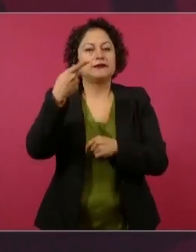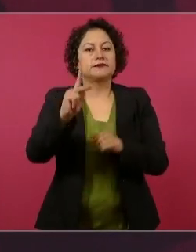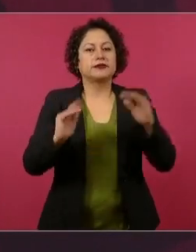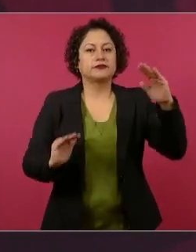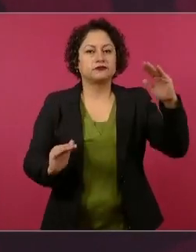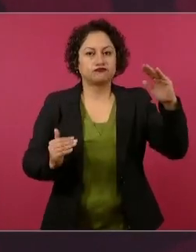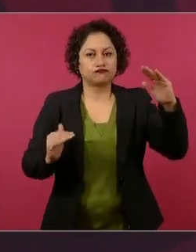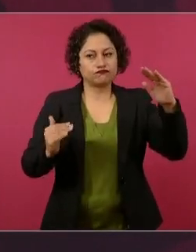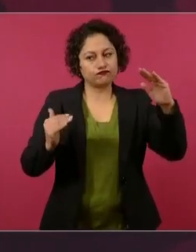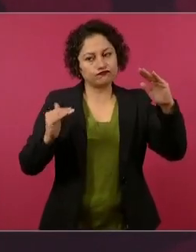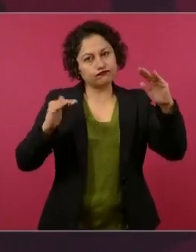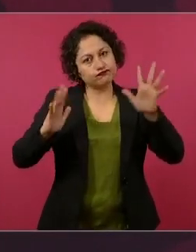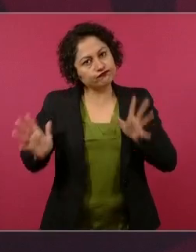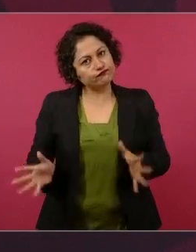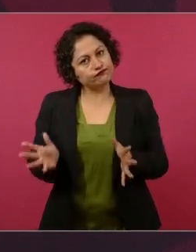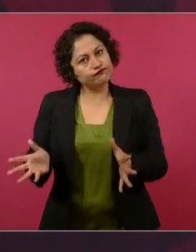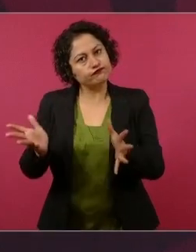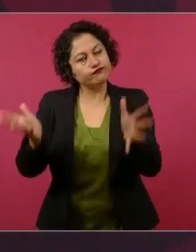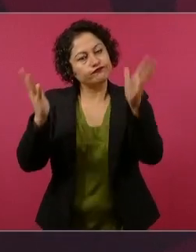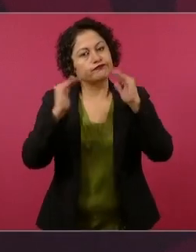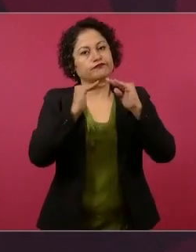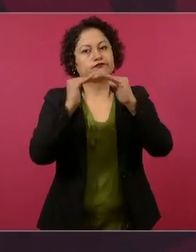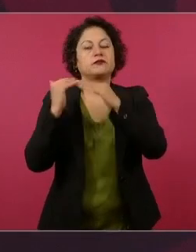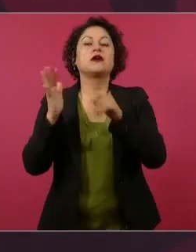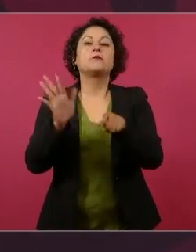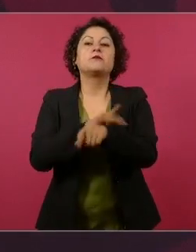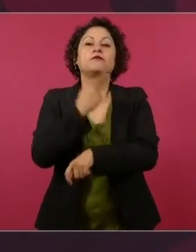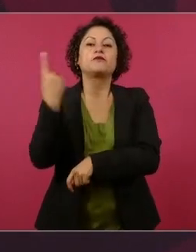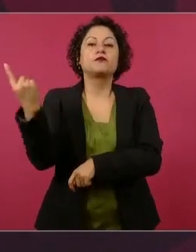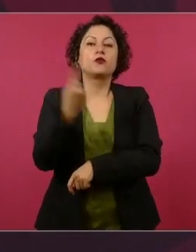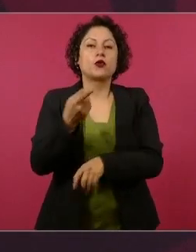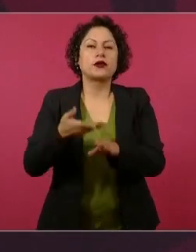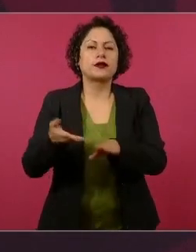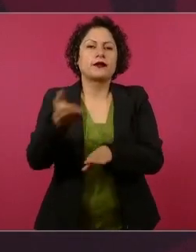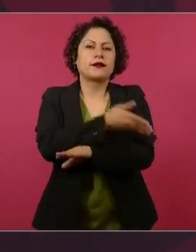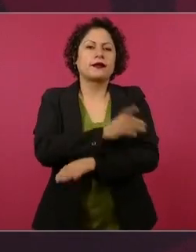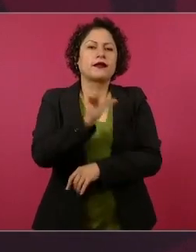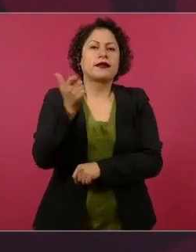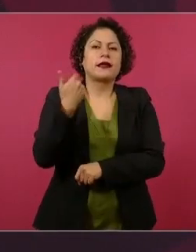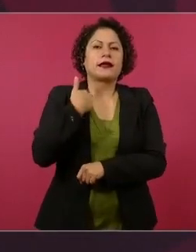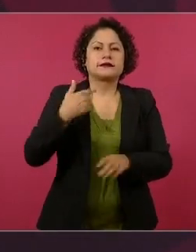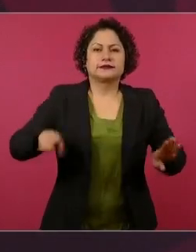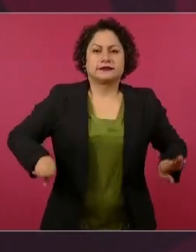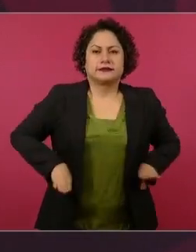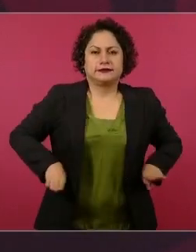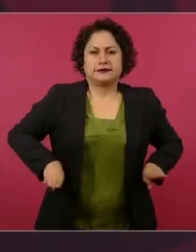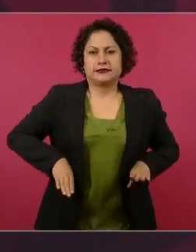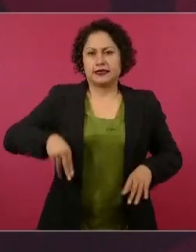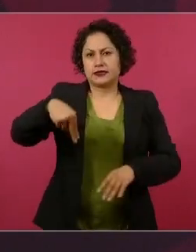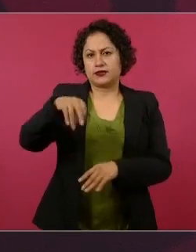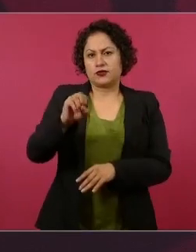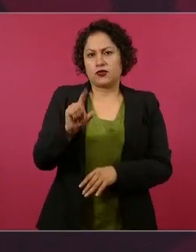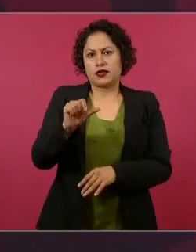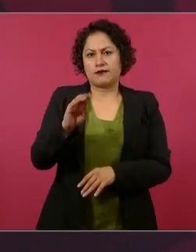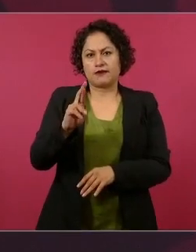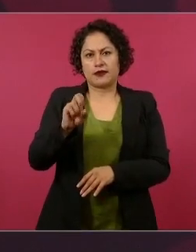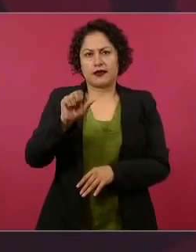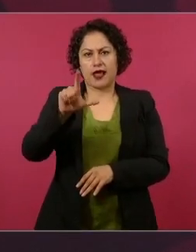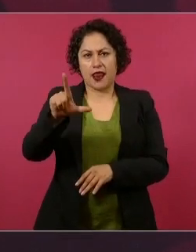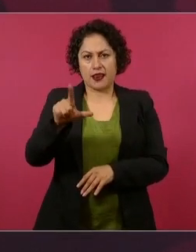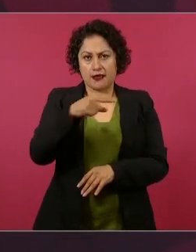no era una política para un crecimiento horizontal, parejo.